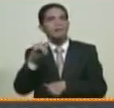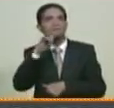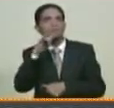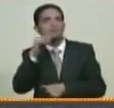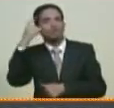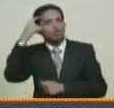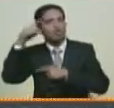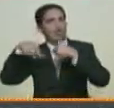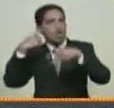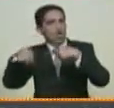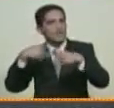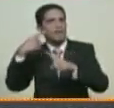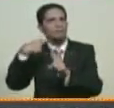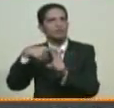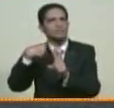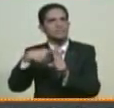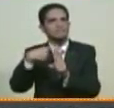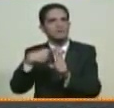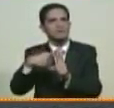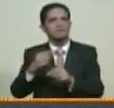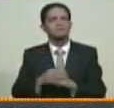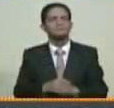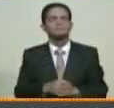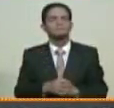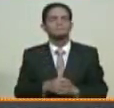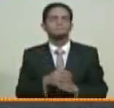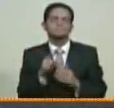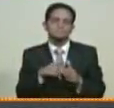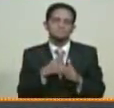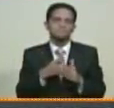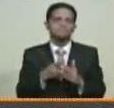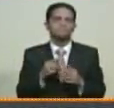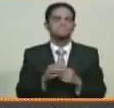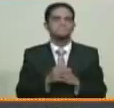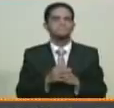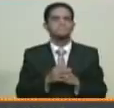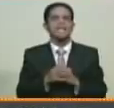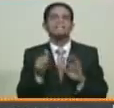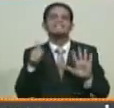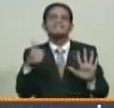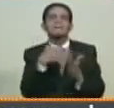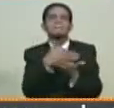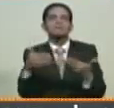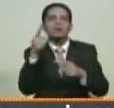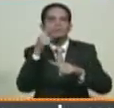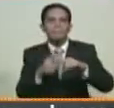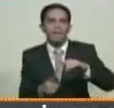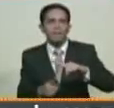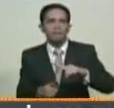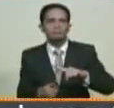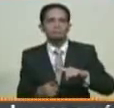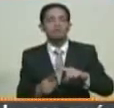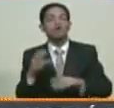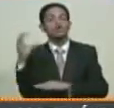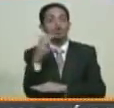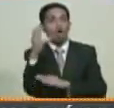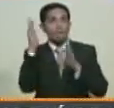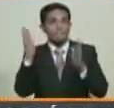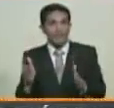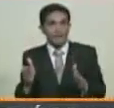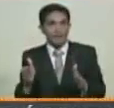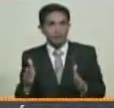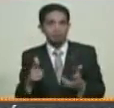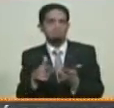diario pues bien seis millones y medio de colombianos y colombianas